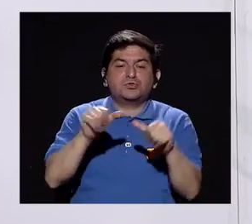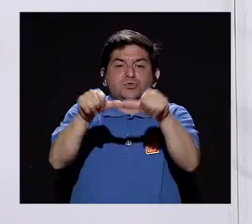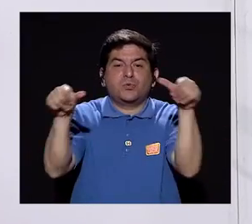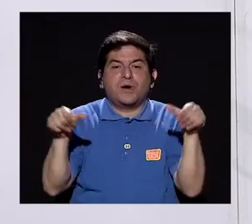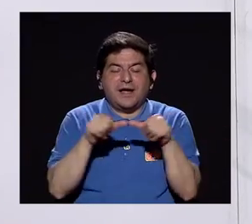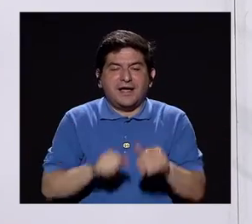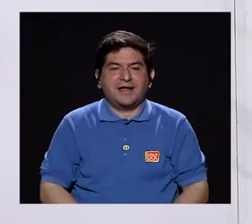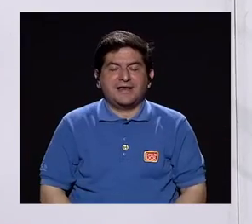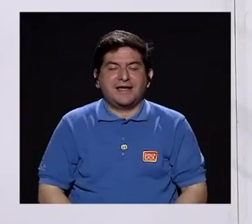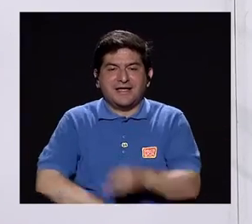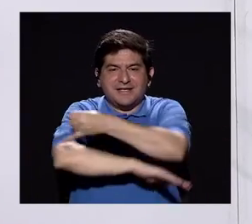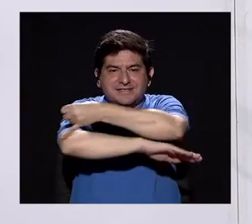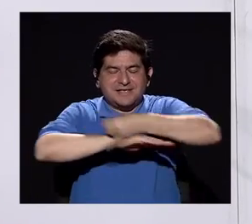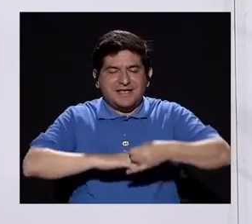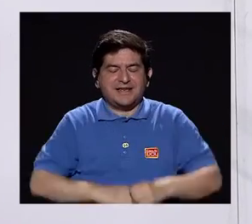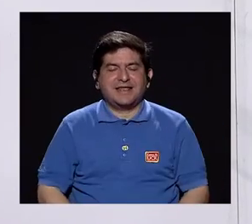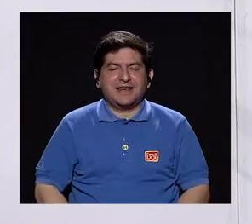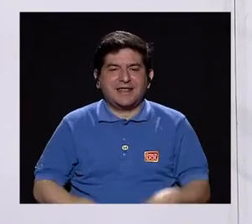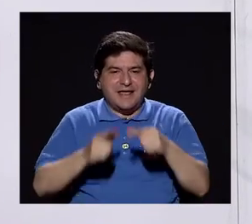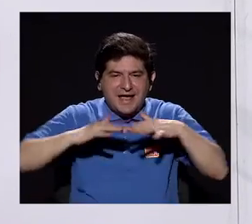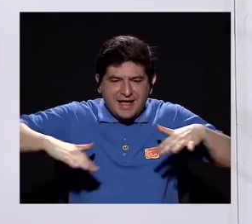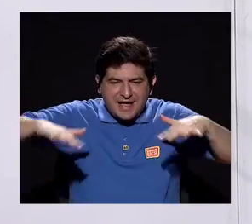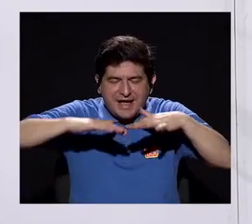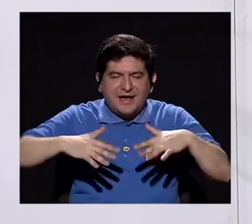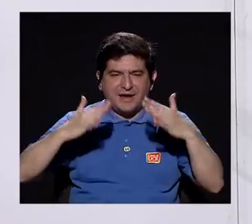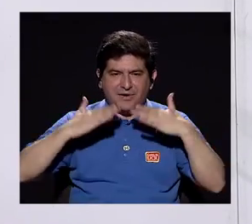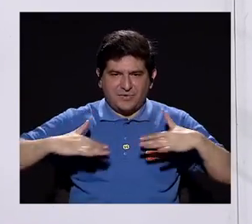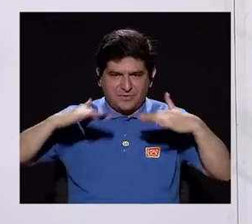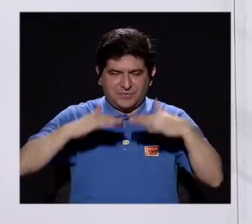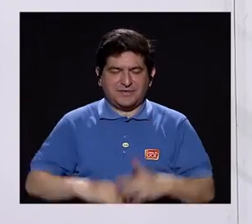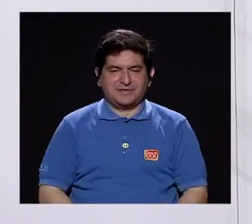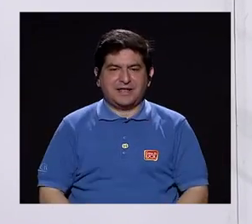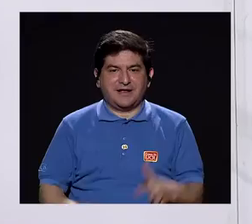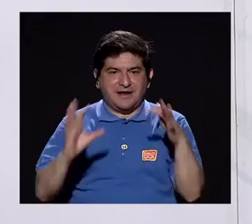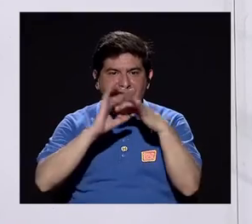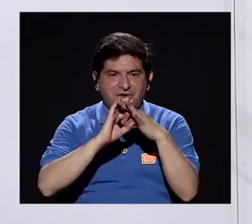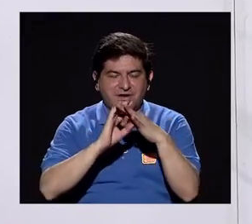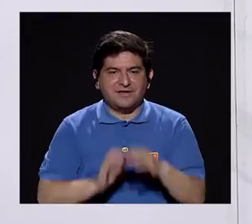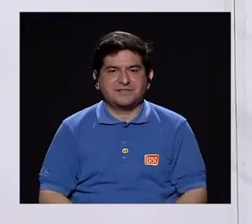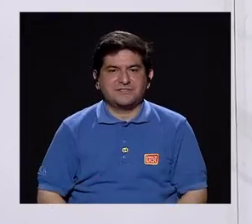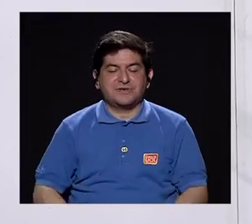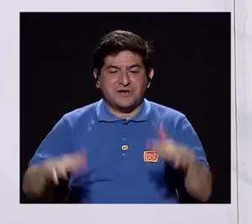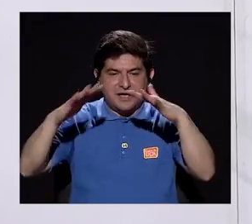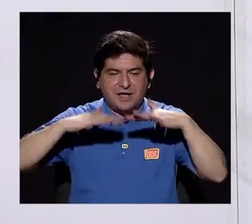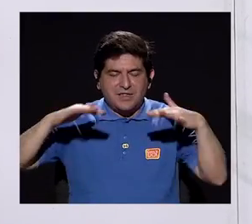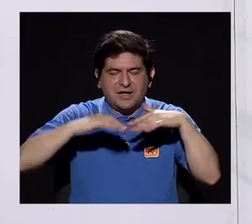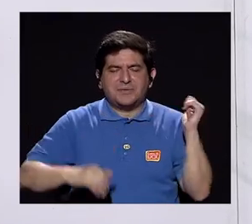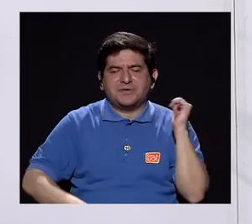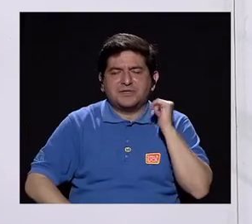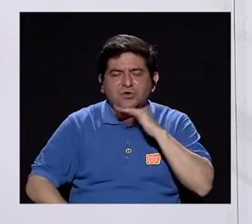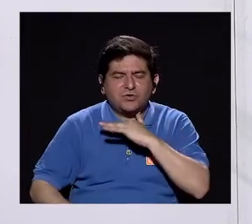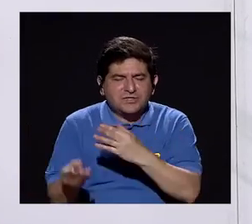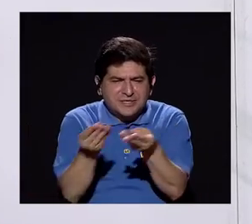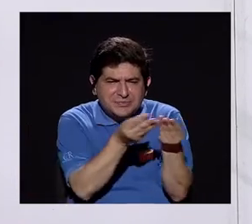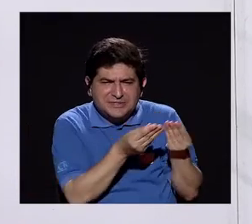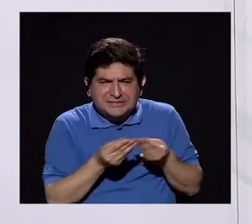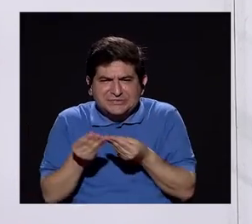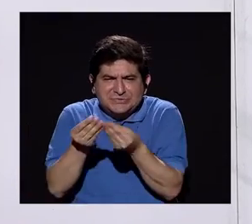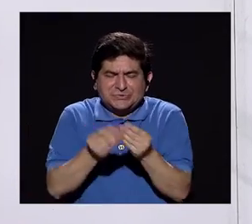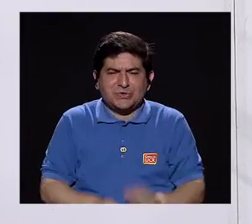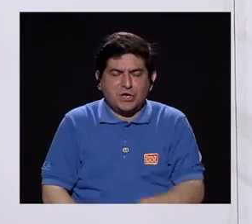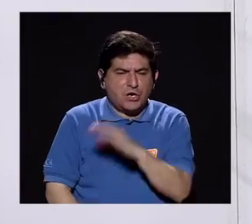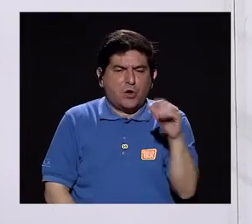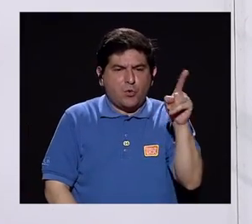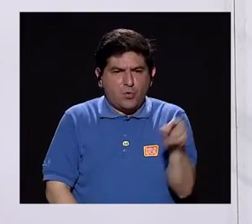geotecnia de la ingeniería geoambiental que es precisamente en aplicaciones de la geotecnia que tienen que ver con el ambiente como contaminación en el suelo